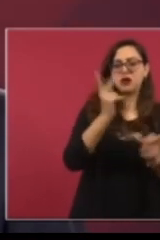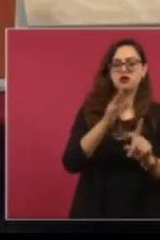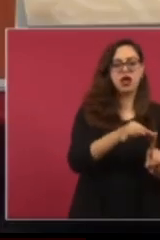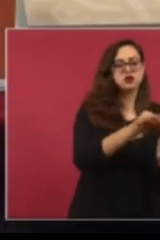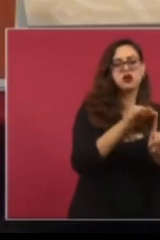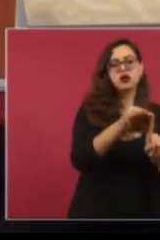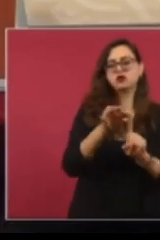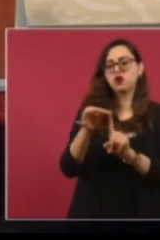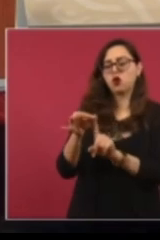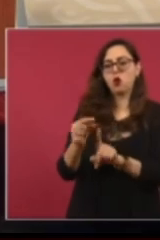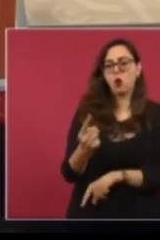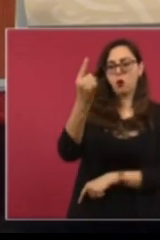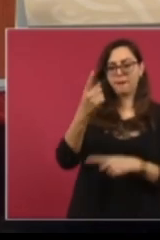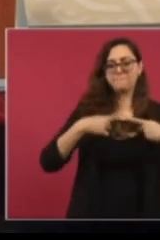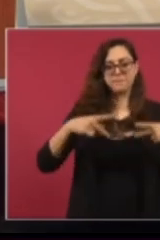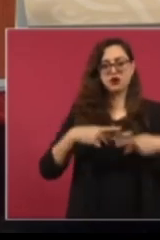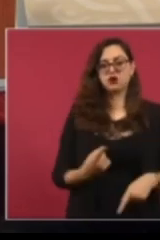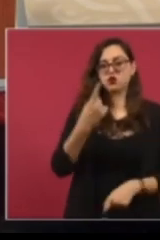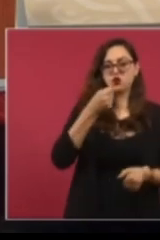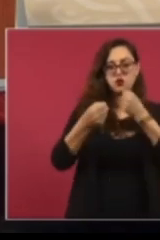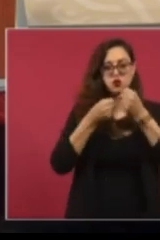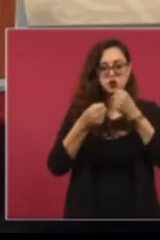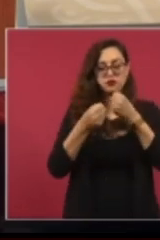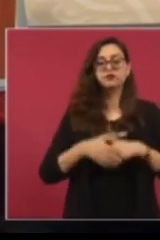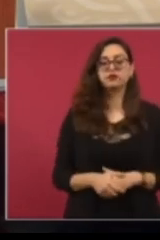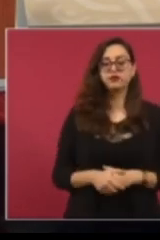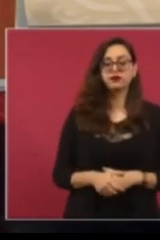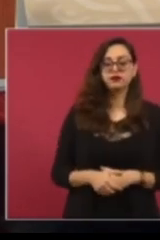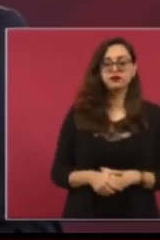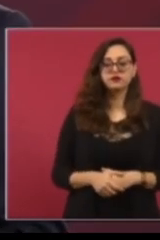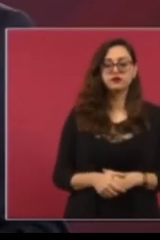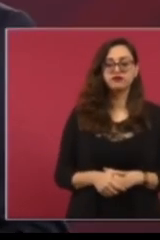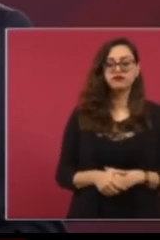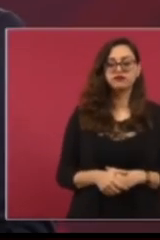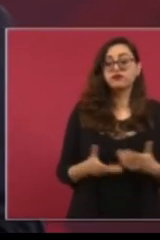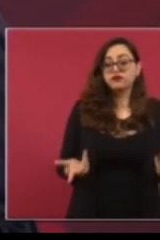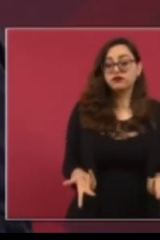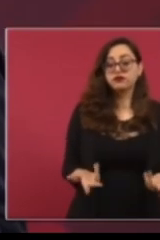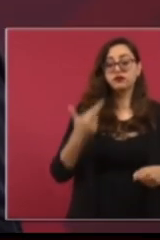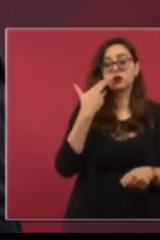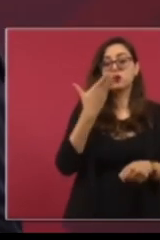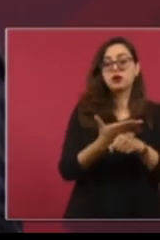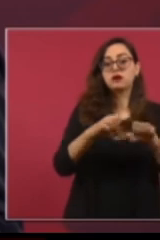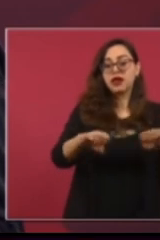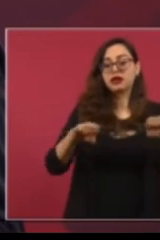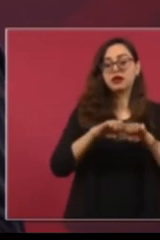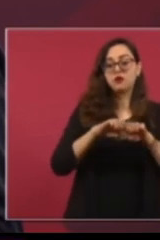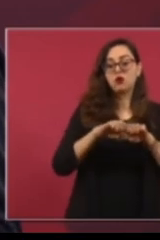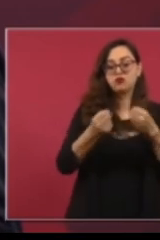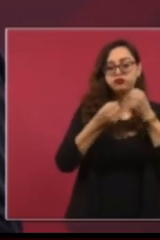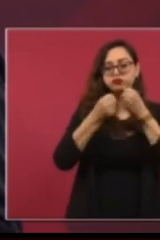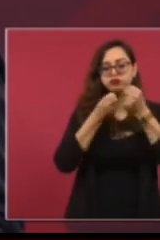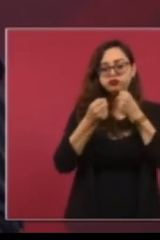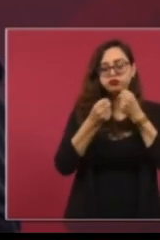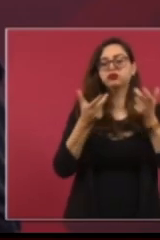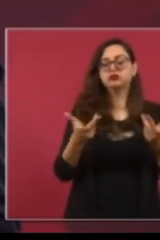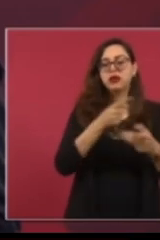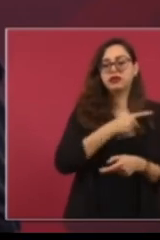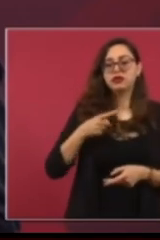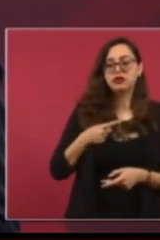haya sido una vergüenza mundial al periodismo mexicano y al mismo presidente Pues claro no se iba a arriesgar Así que